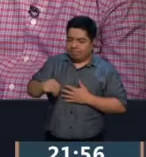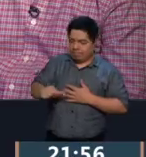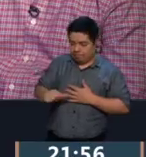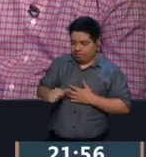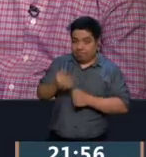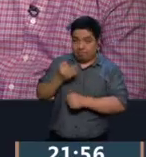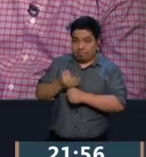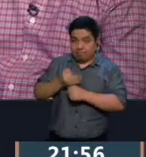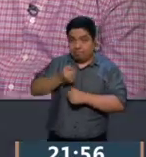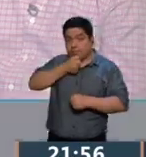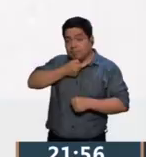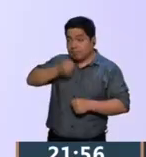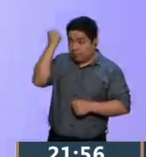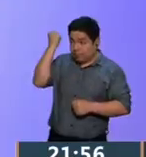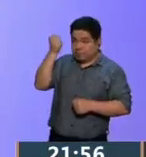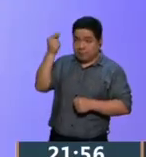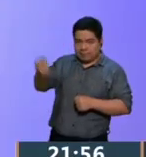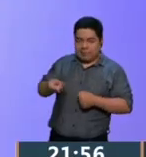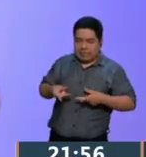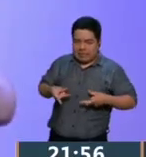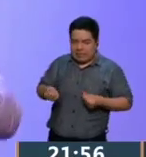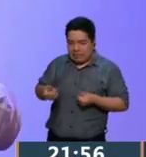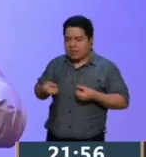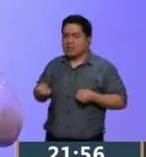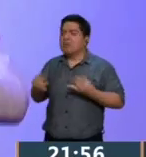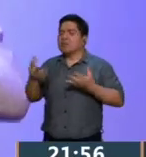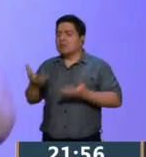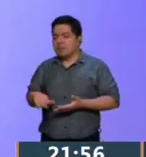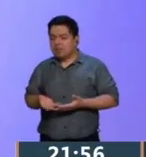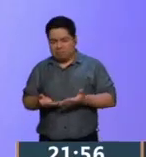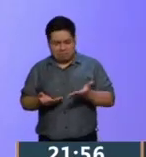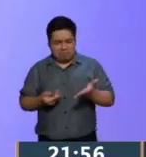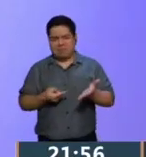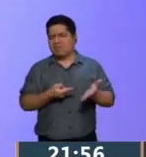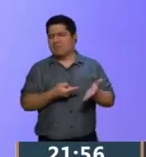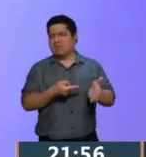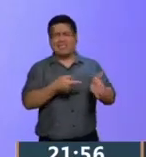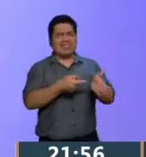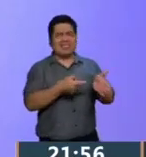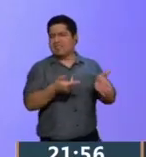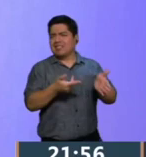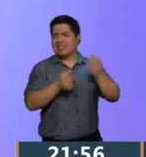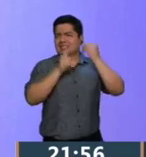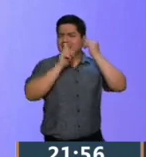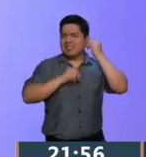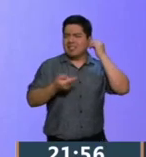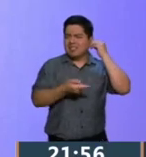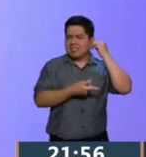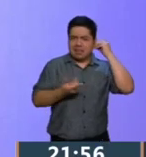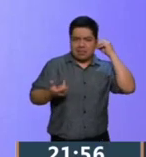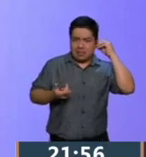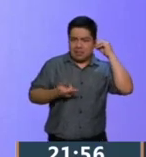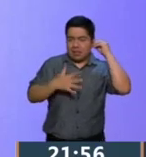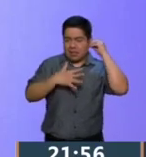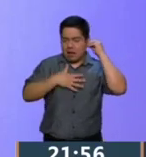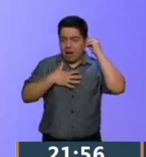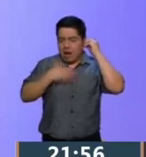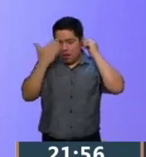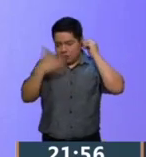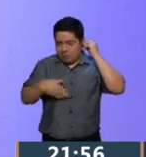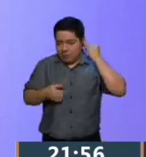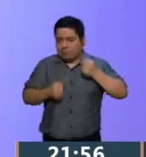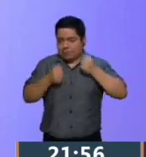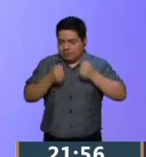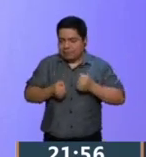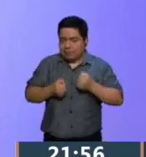presentando en esta campaña, sus reportes de gasto de campaña, son una auténtica simulación, y que yo estoy seguro